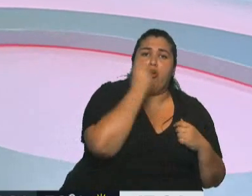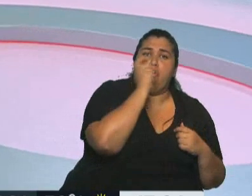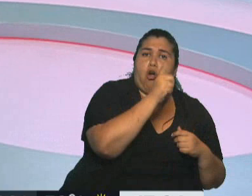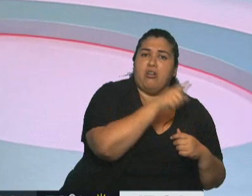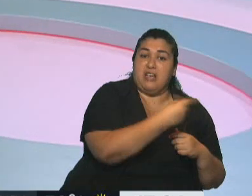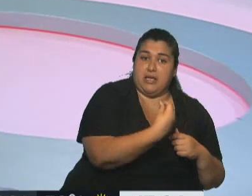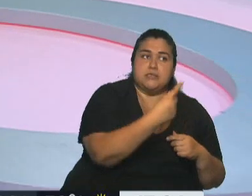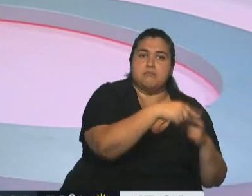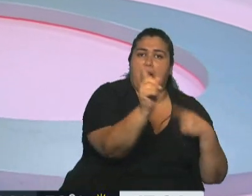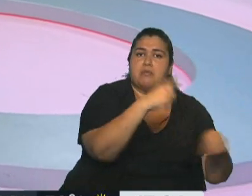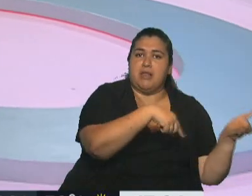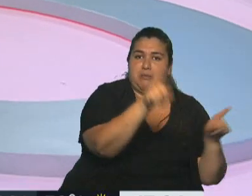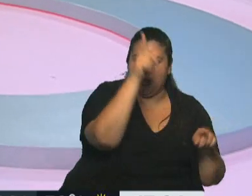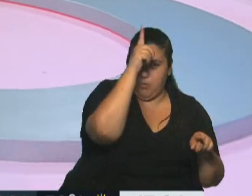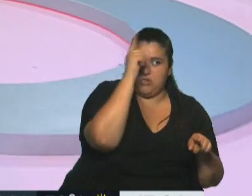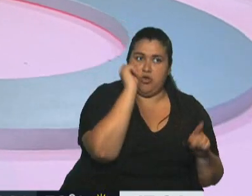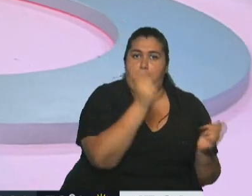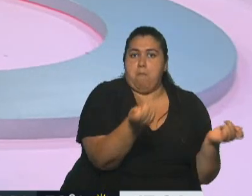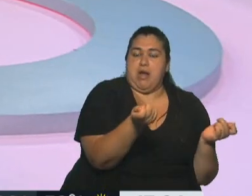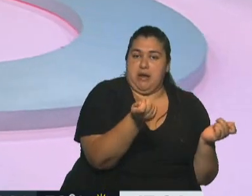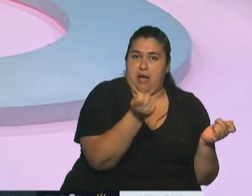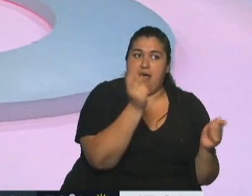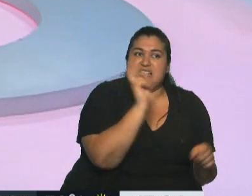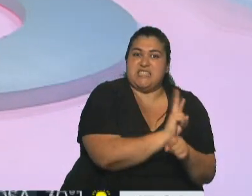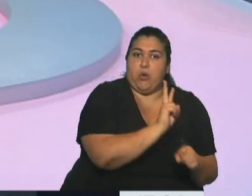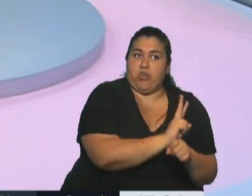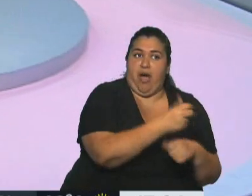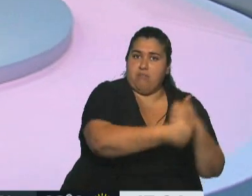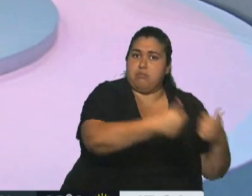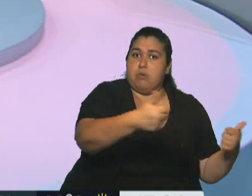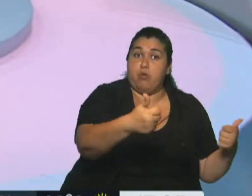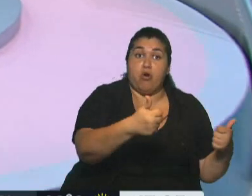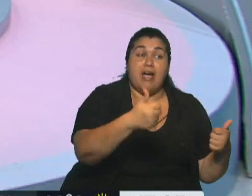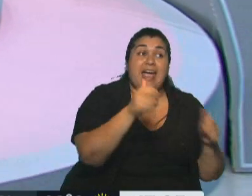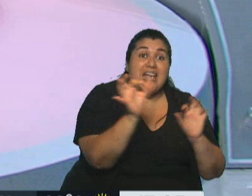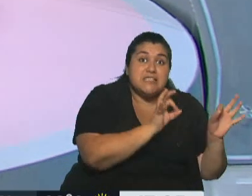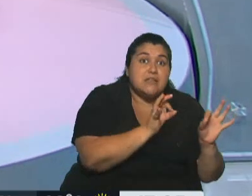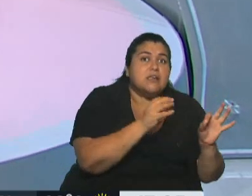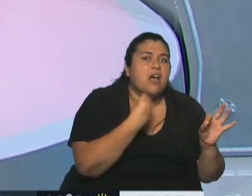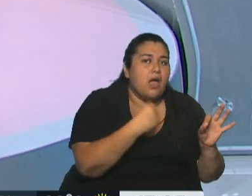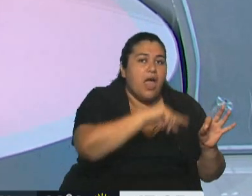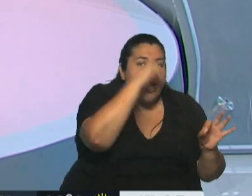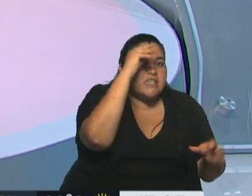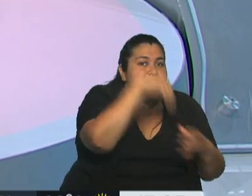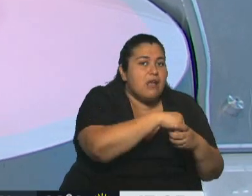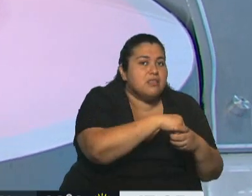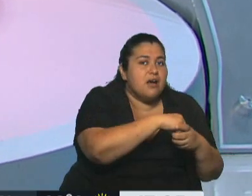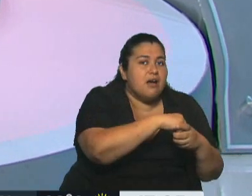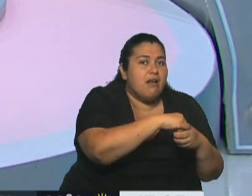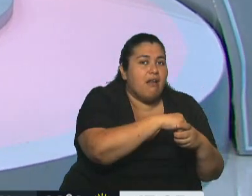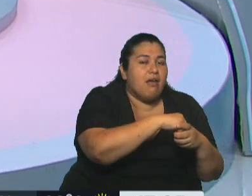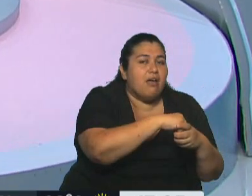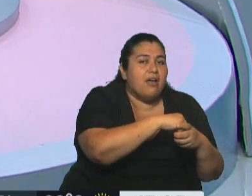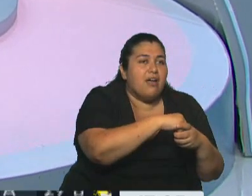subordinar las Fuerzas Armadas y las Fuerzas de Seguridad a una estrategia estatal y logró desarmar,